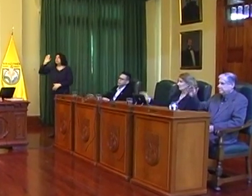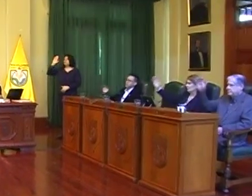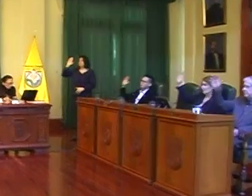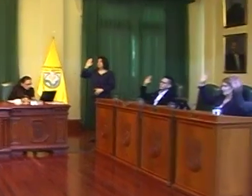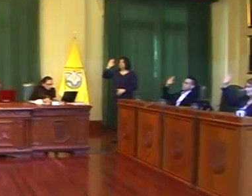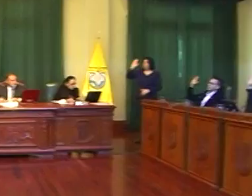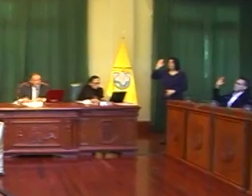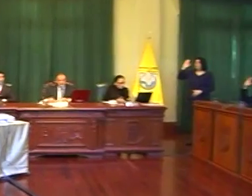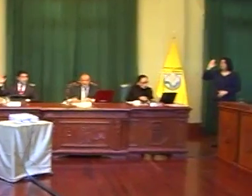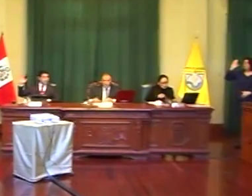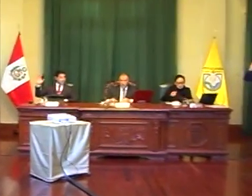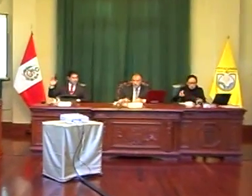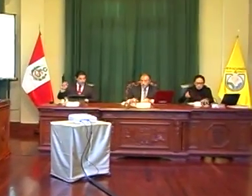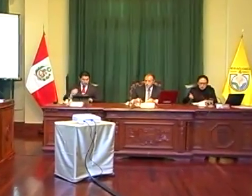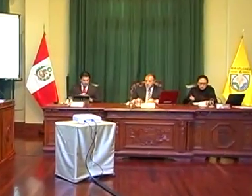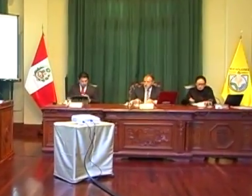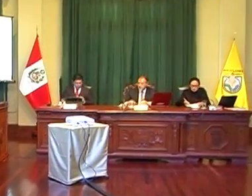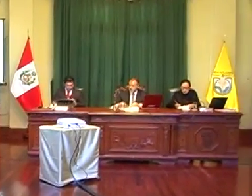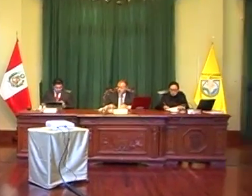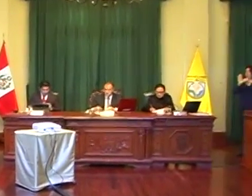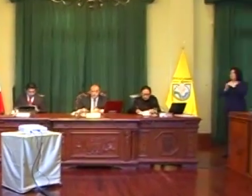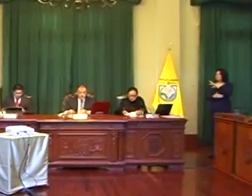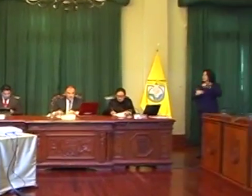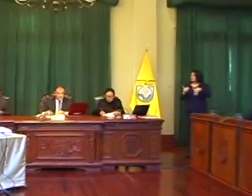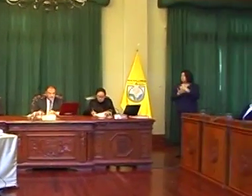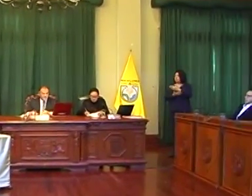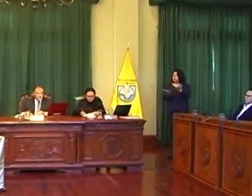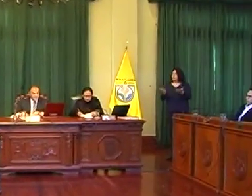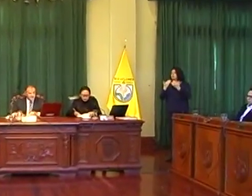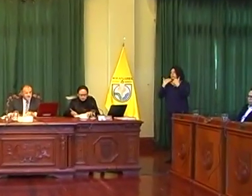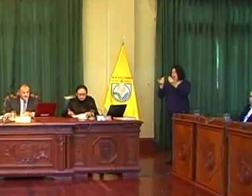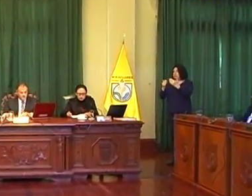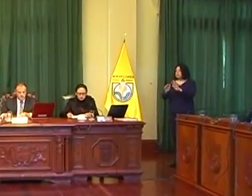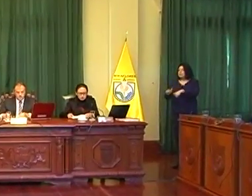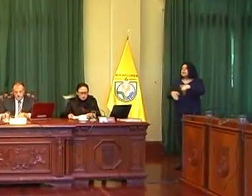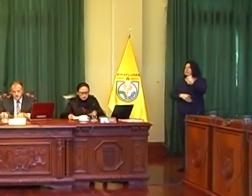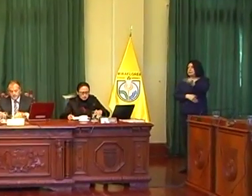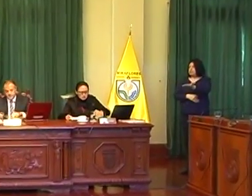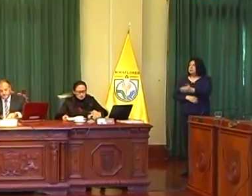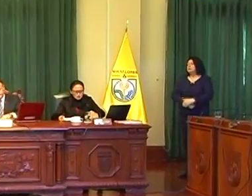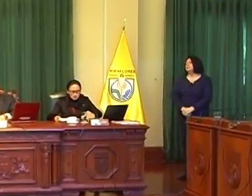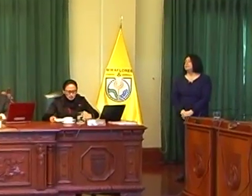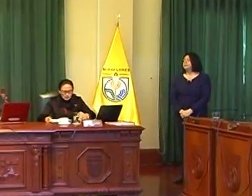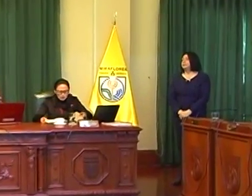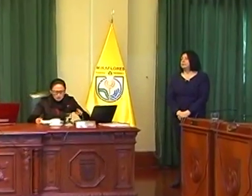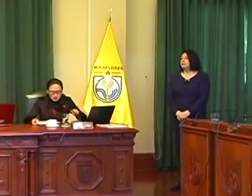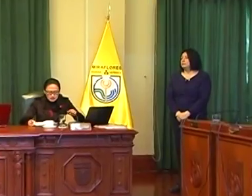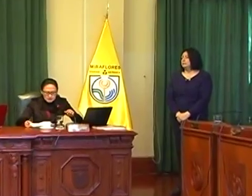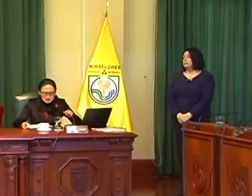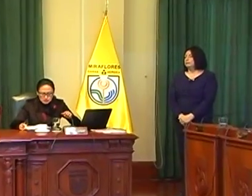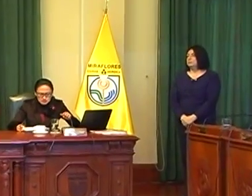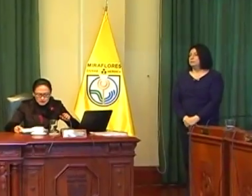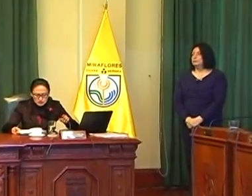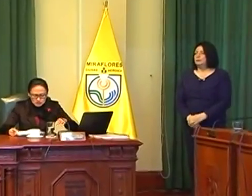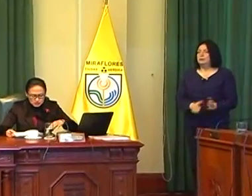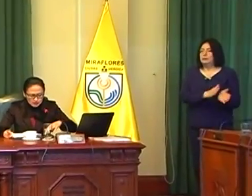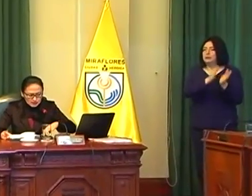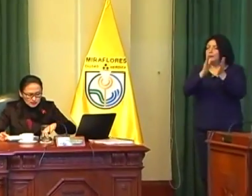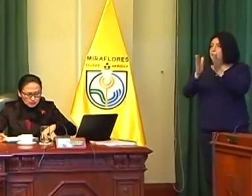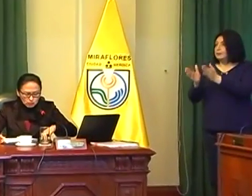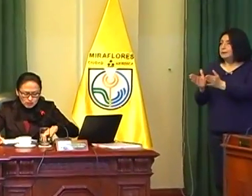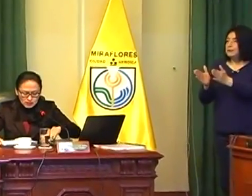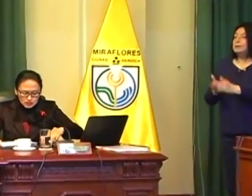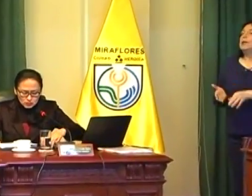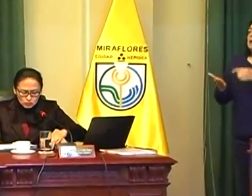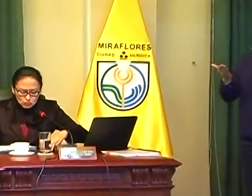conformidad, se aprueba por unanimidad de votos. Muchas gracias. Siguiente punto, por favor. En la estación de despacho, señor